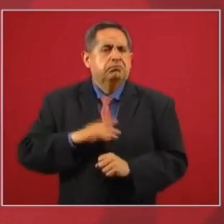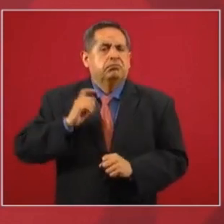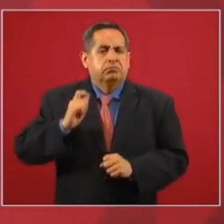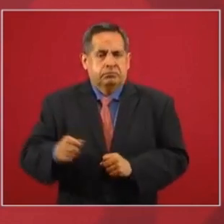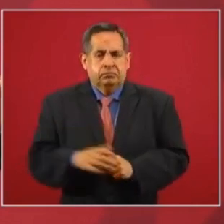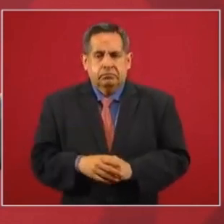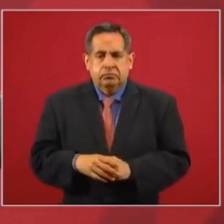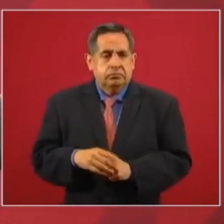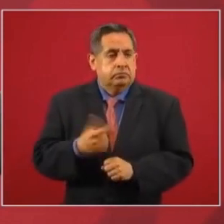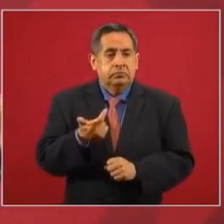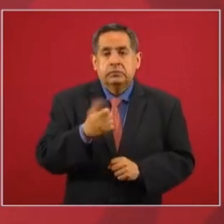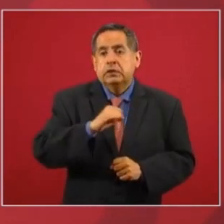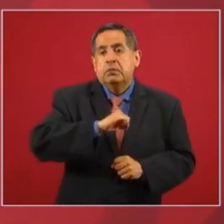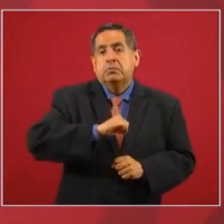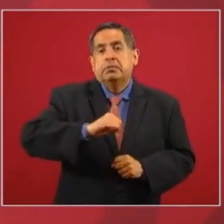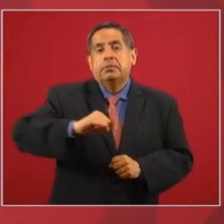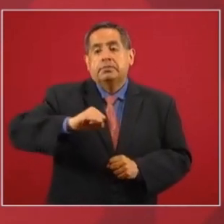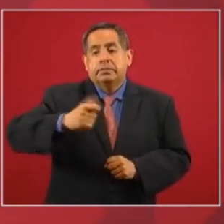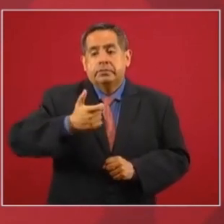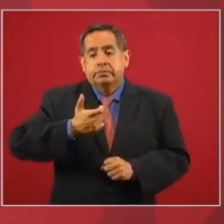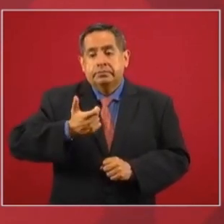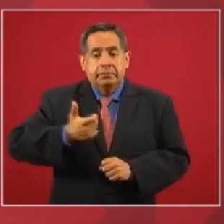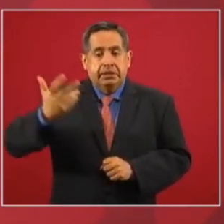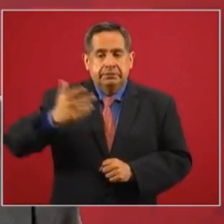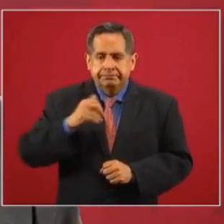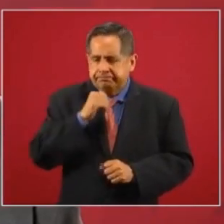haber inflación,